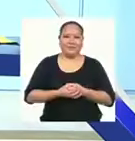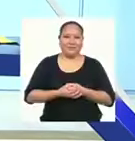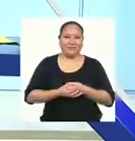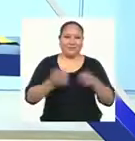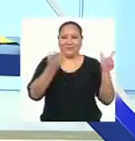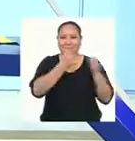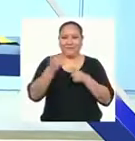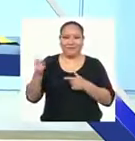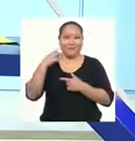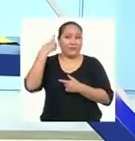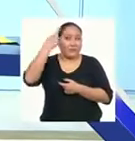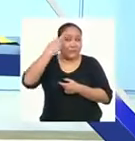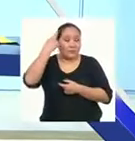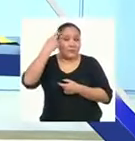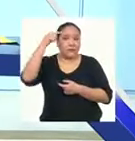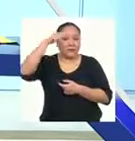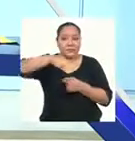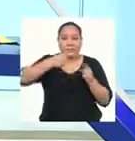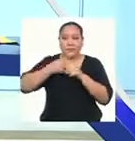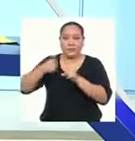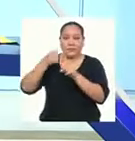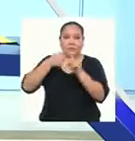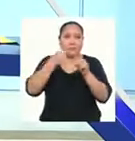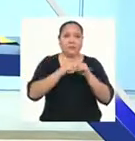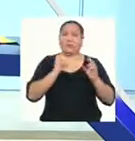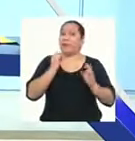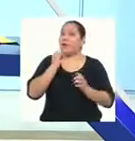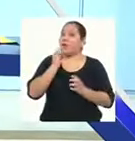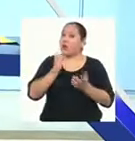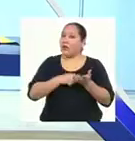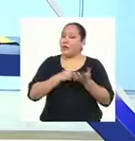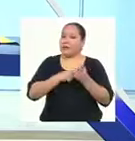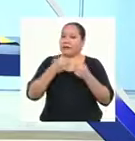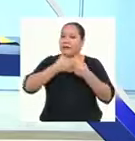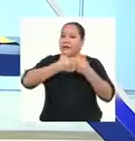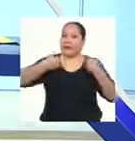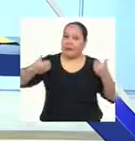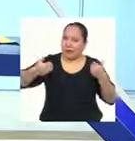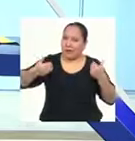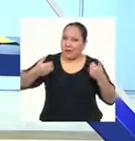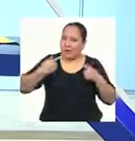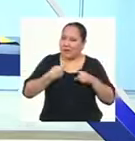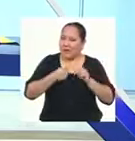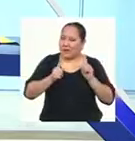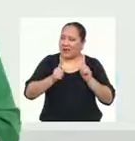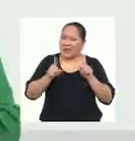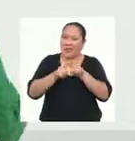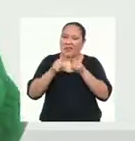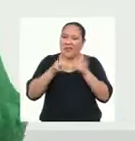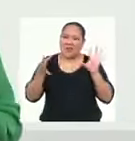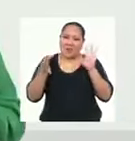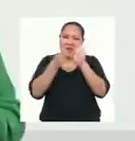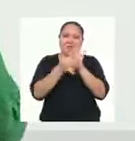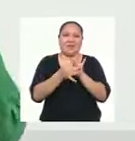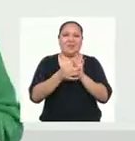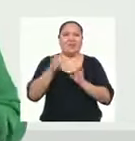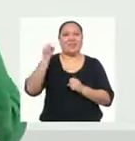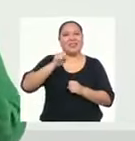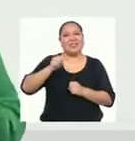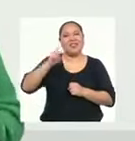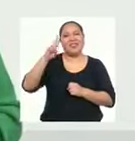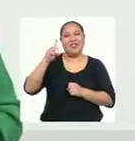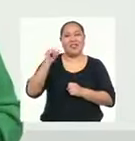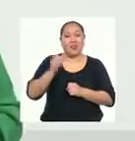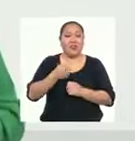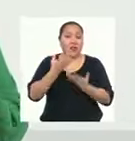¡Listos para reflexionar sobre esta diversidad que a veces nos separa, pero otras veces nos une! Así es, Rodrigo. Y